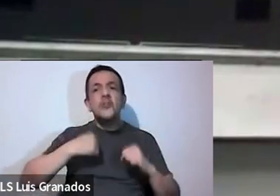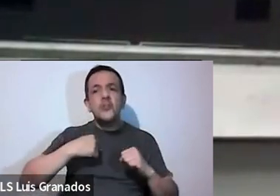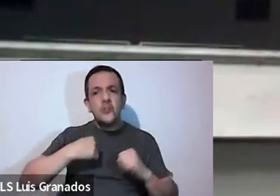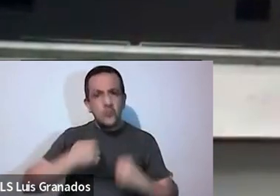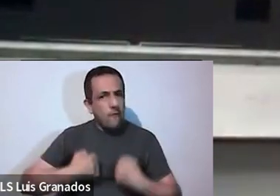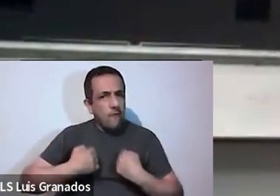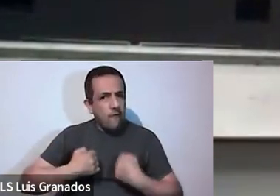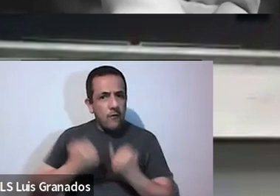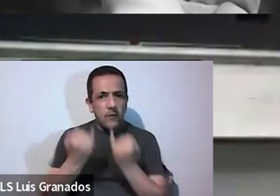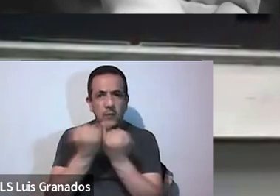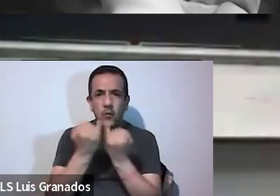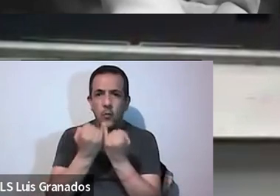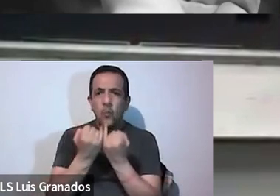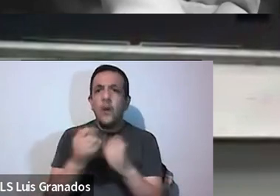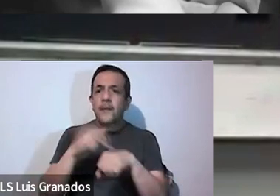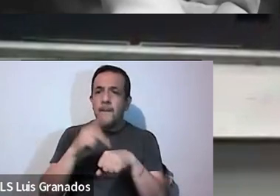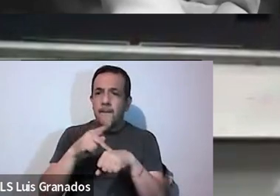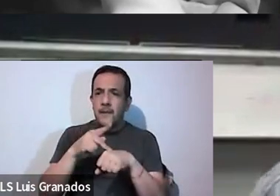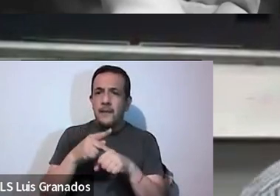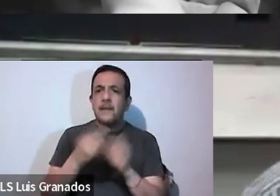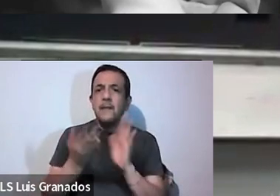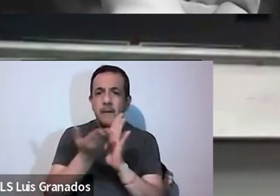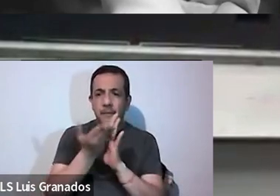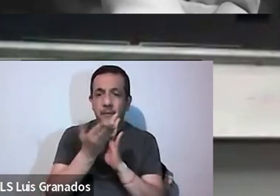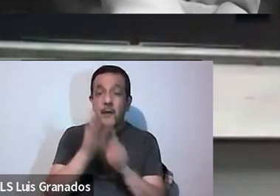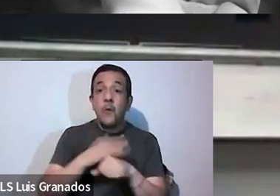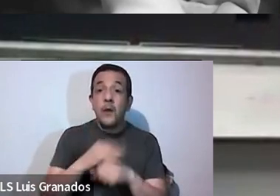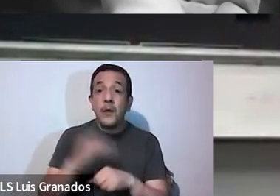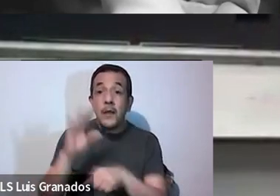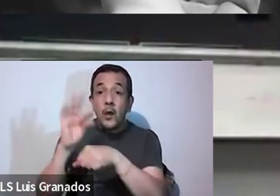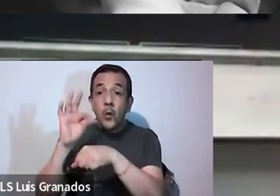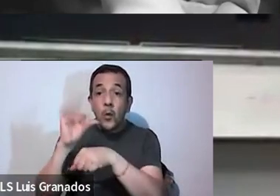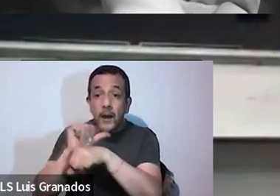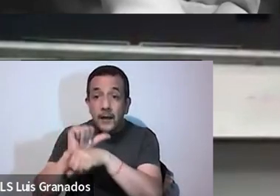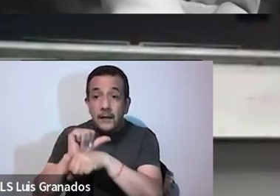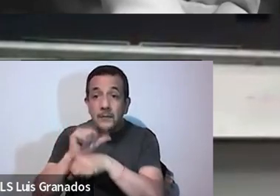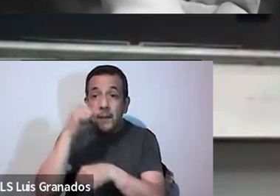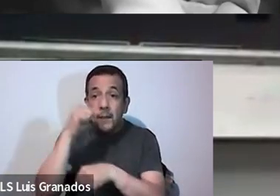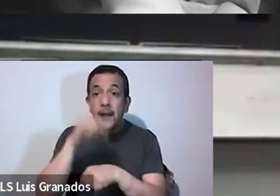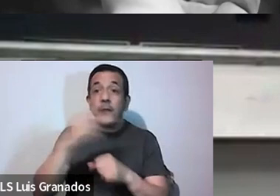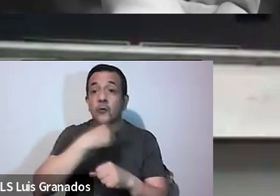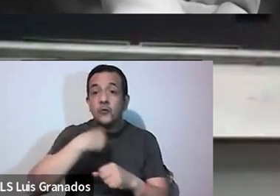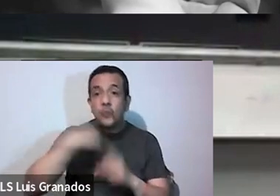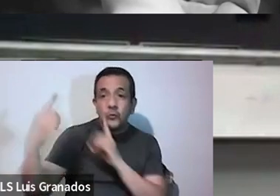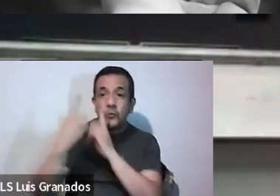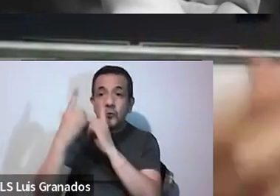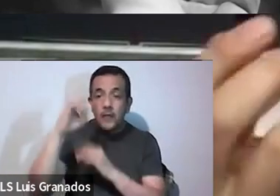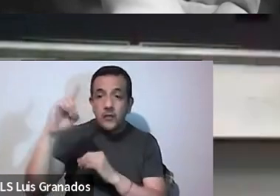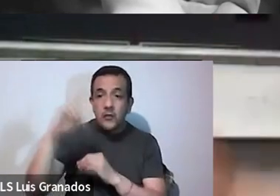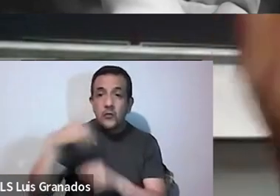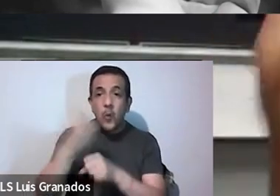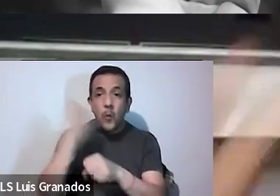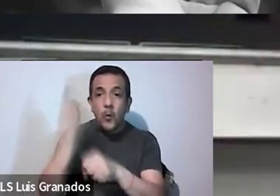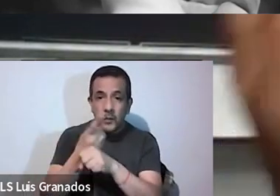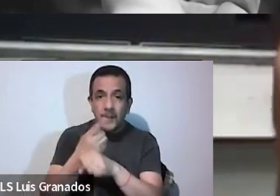qué? Porque la cuaresma es tiempo de oportunidades, es tiempo de encuentro con Dios. Y me encanta